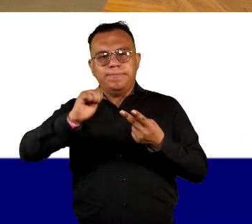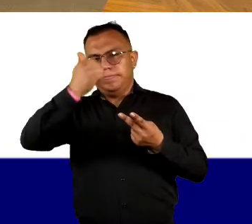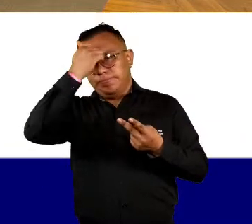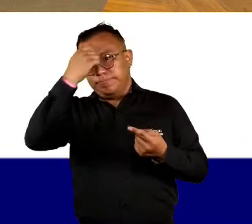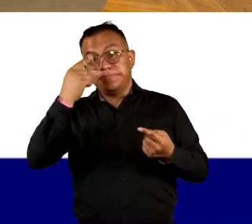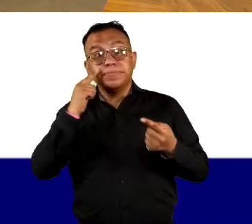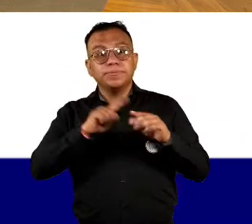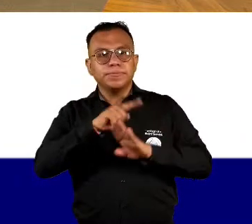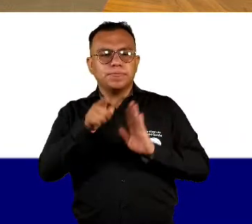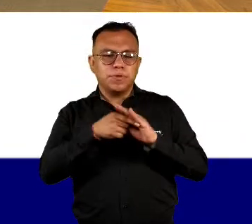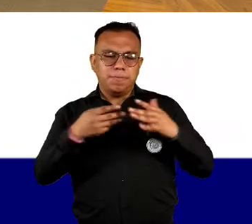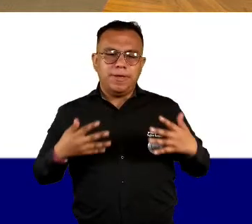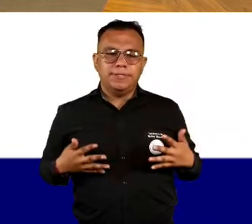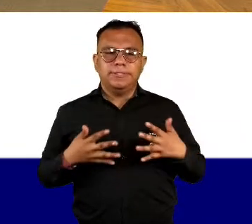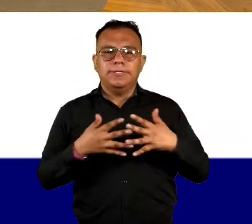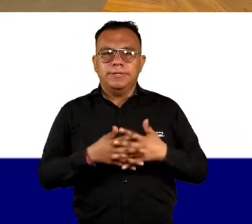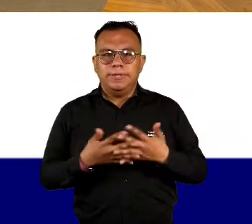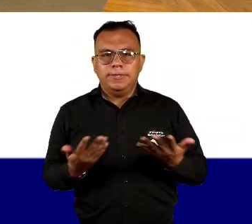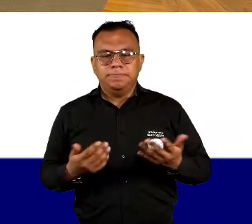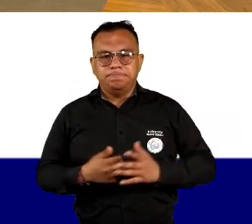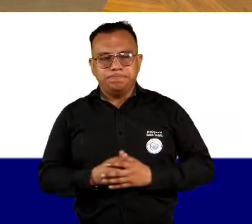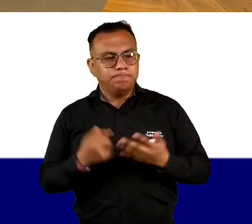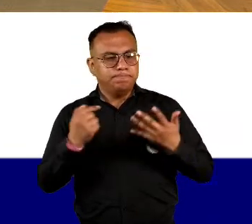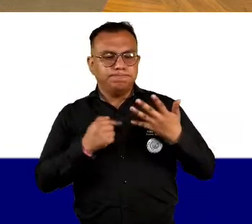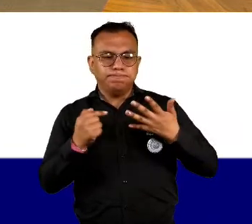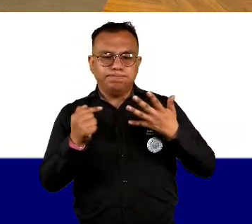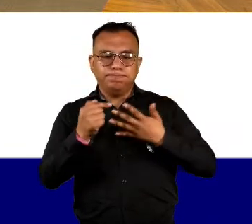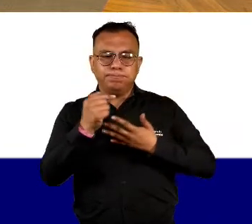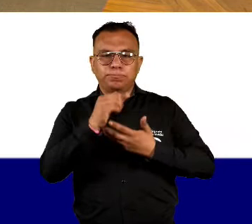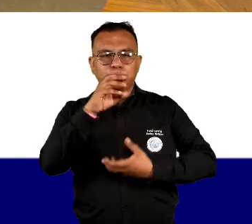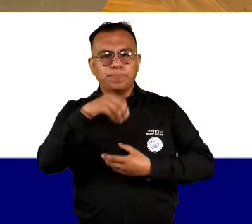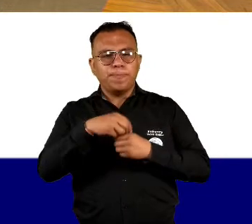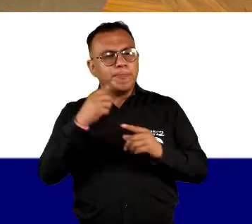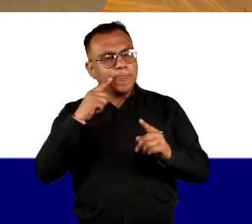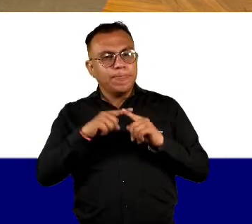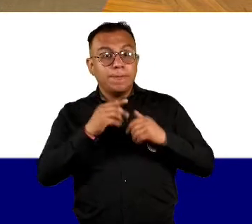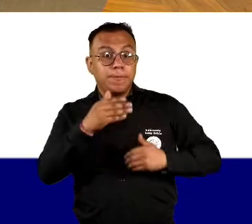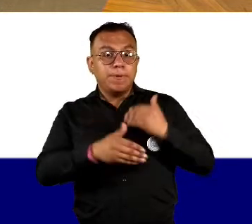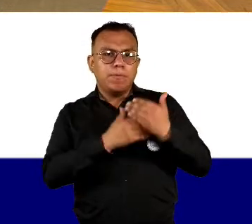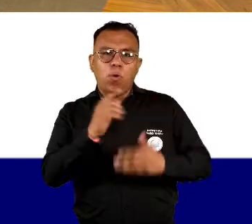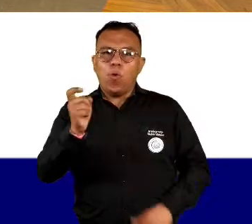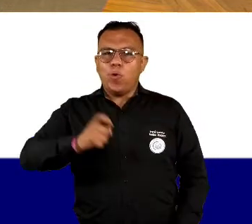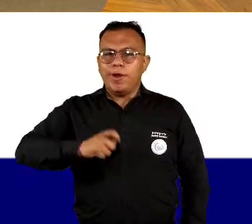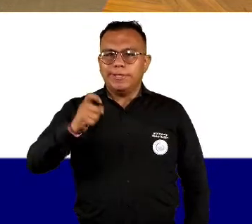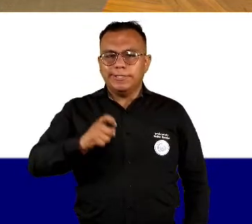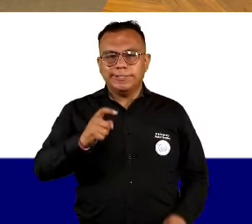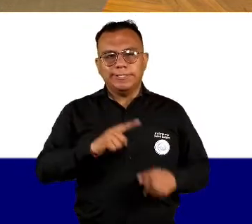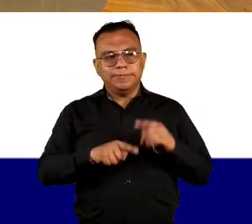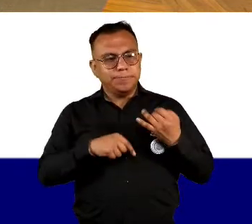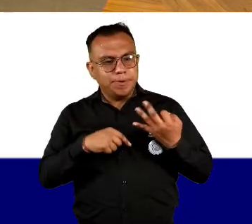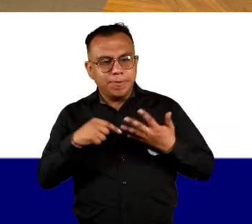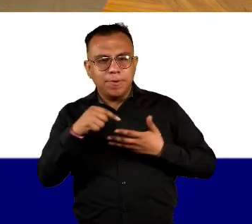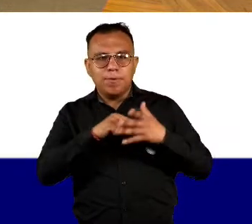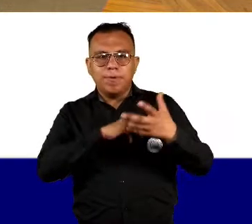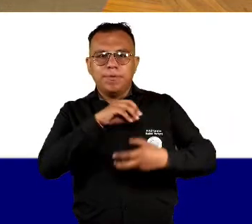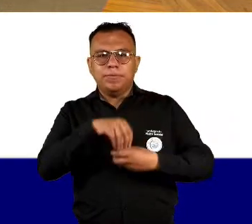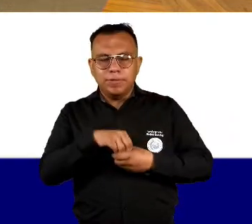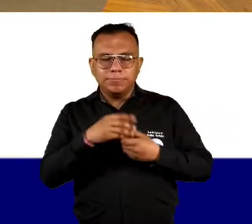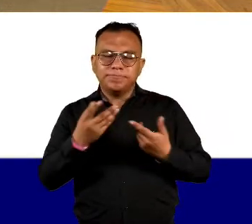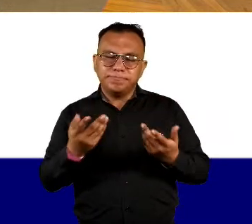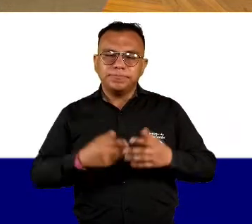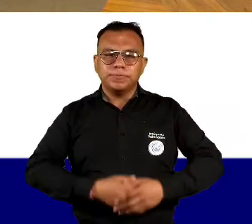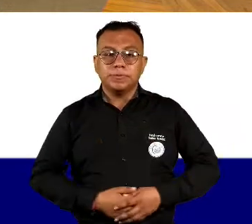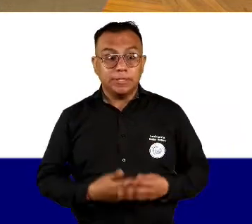global es más integral está y distintos estudios empiezan a especializarse porque hay una necesidad y esta necesidad está en vista